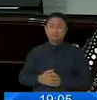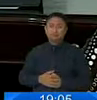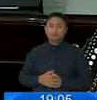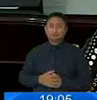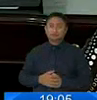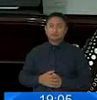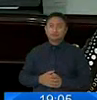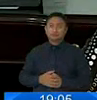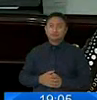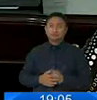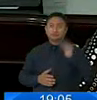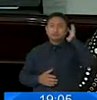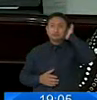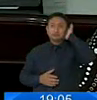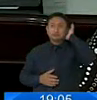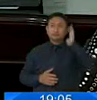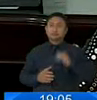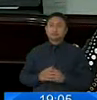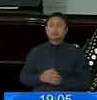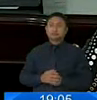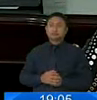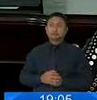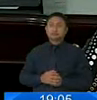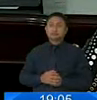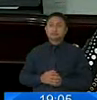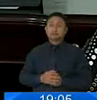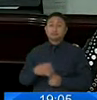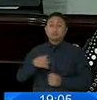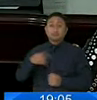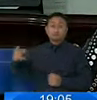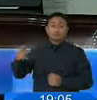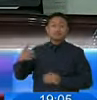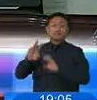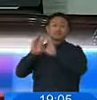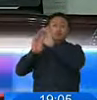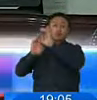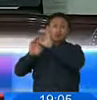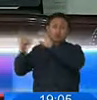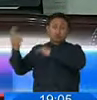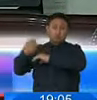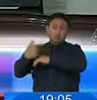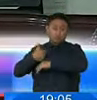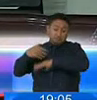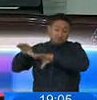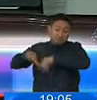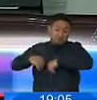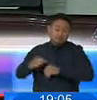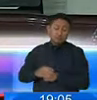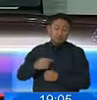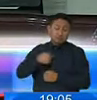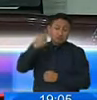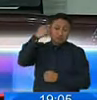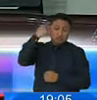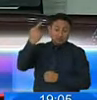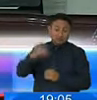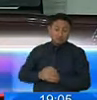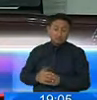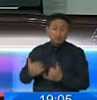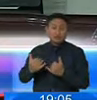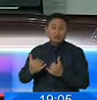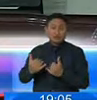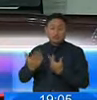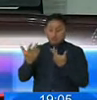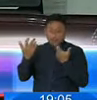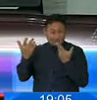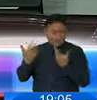Bueno, a nivel personal yo me allano a la disposición del Consejo Transitorio. Yo considero que se ha cerrado con esto un